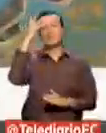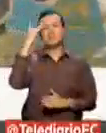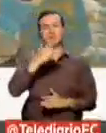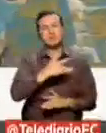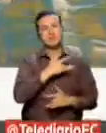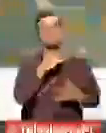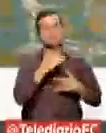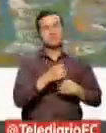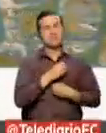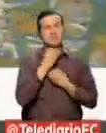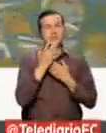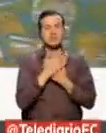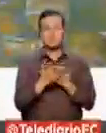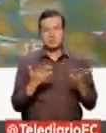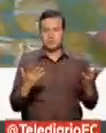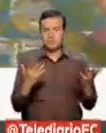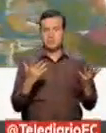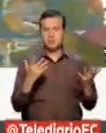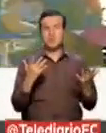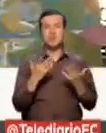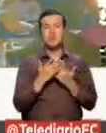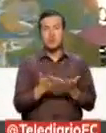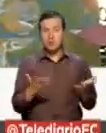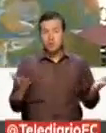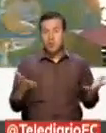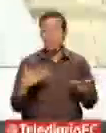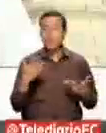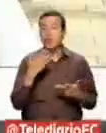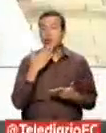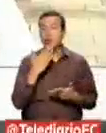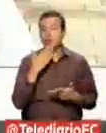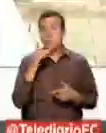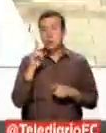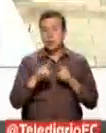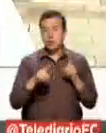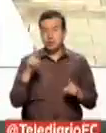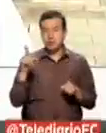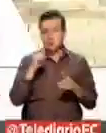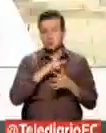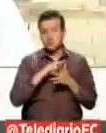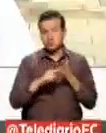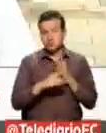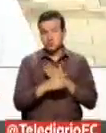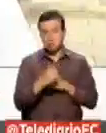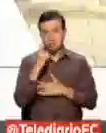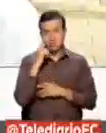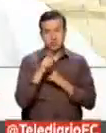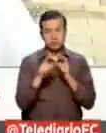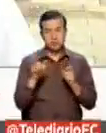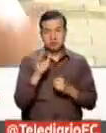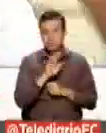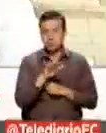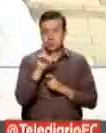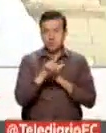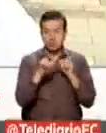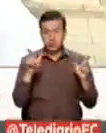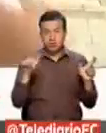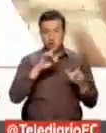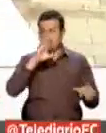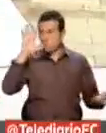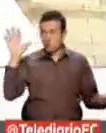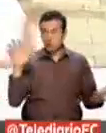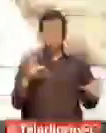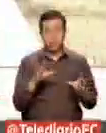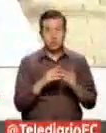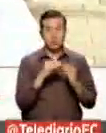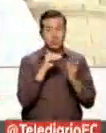expresarse. Surge en el mundo como una respuesta, de cierta manera, de la gente, ¿no? Es decir, quienes plasman